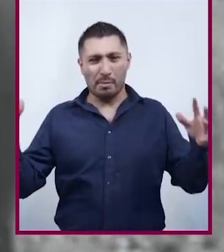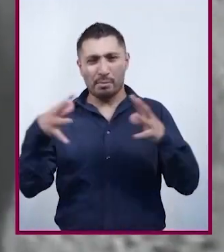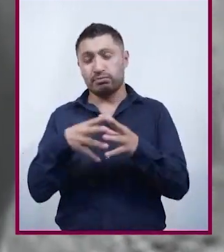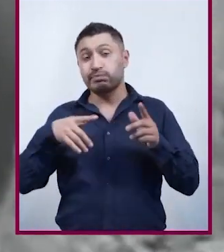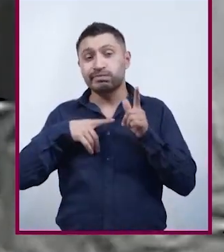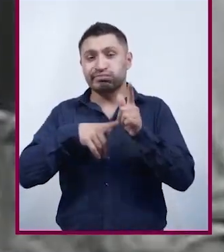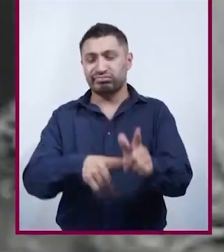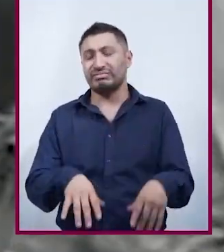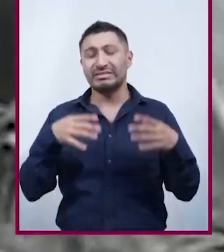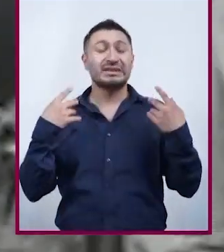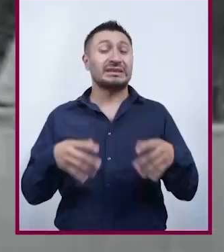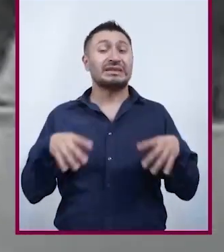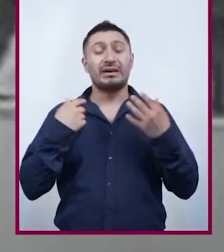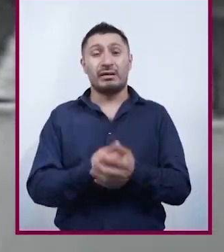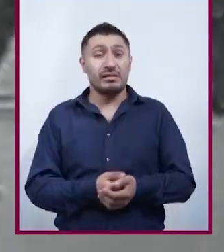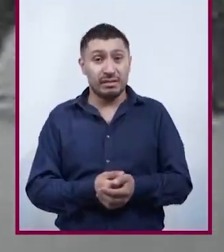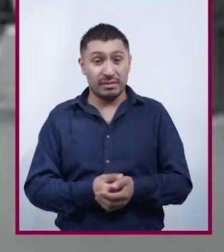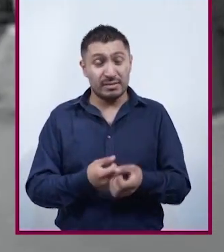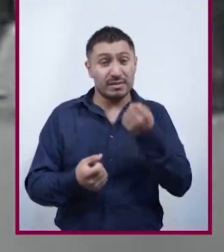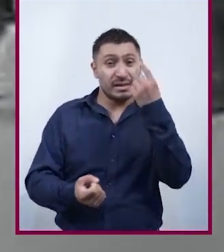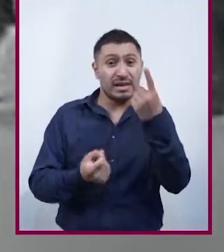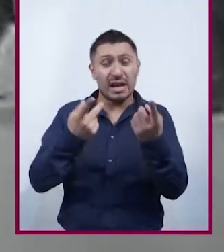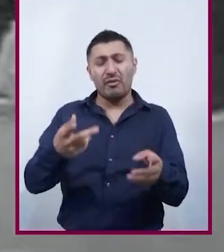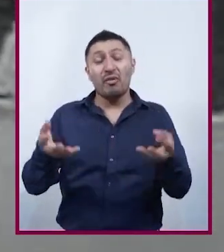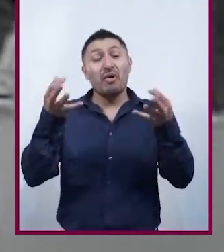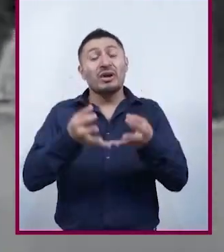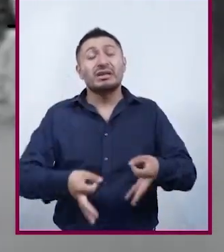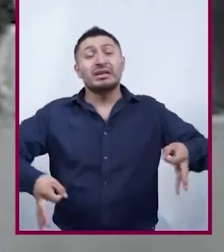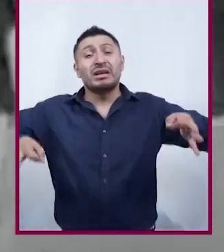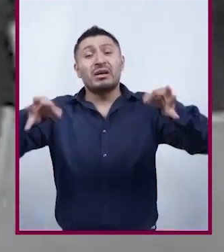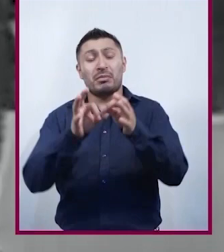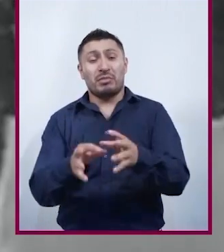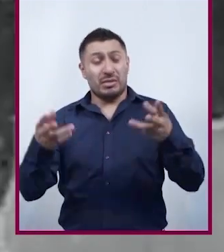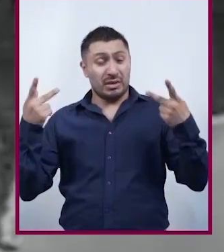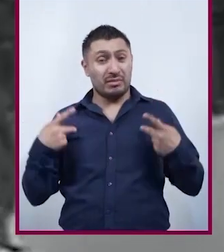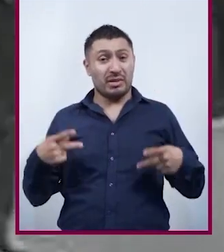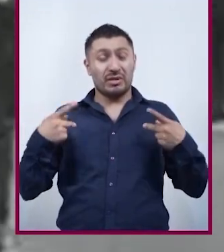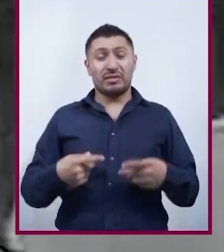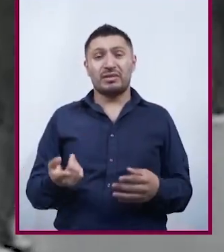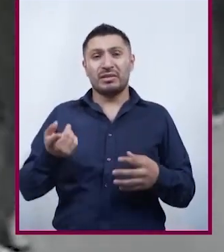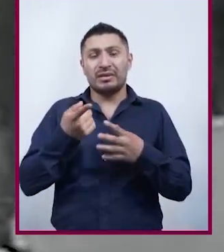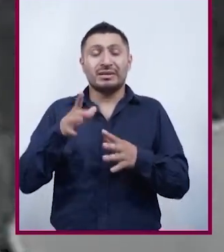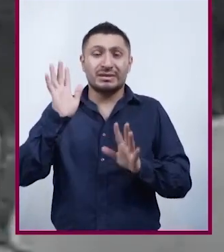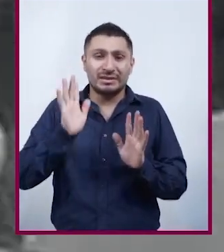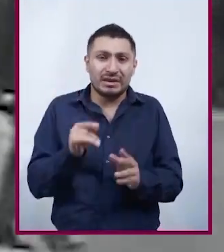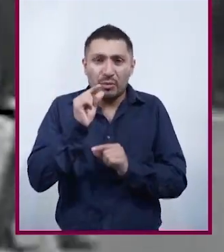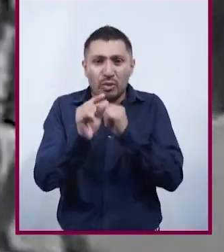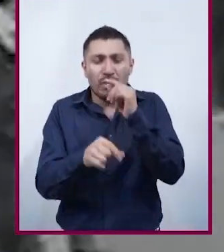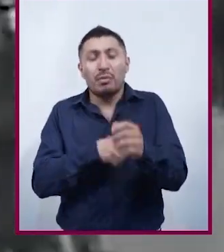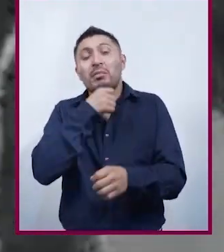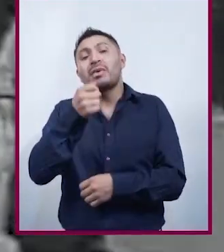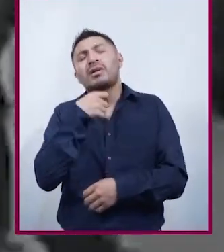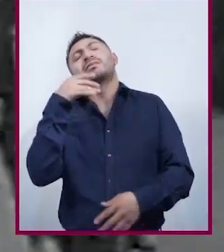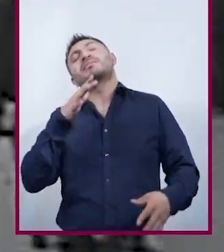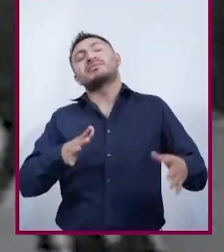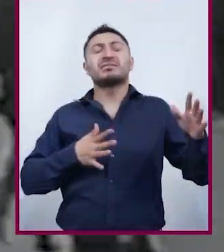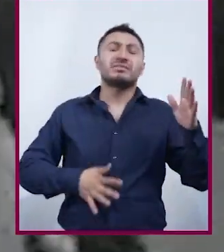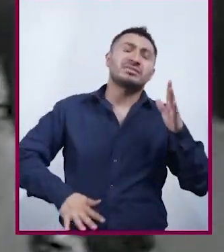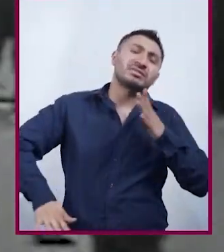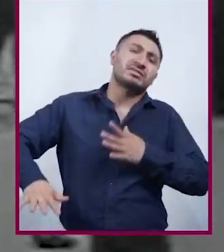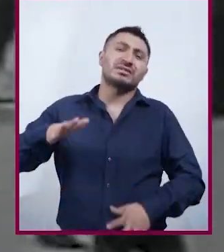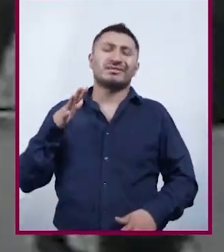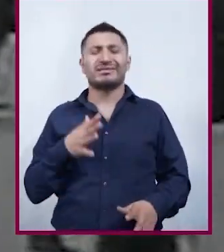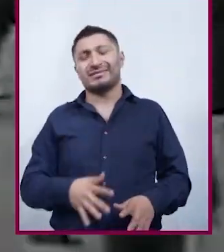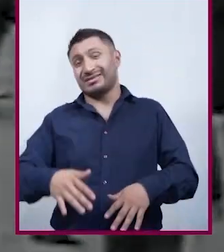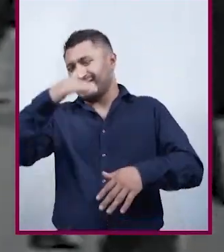la batalla seguía encarnizada y algunos de los más importantes guerreros comenzaban a envejecer. Estaban cansados